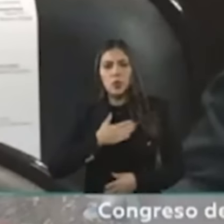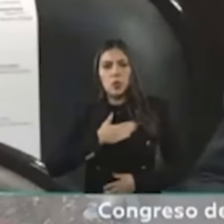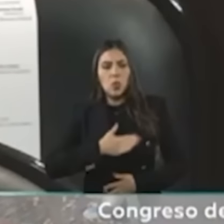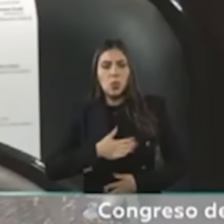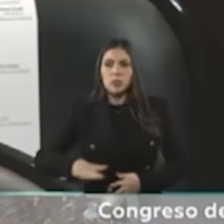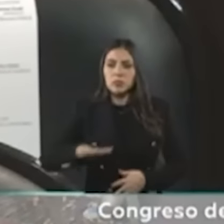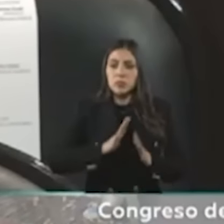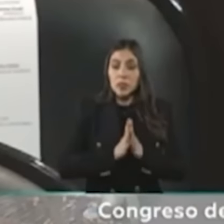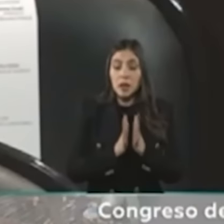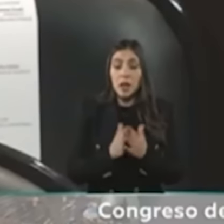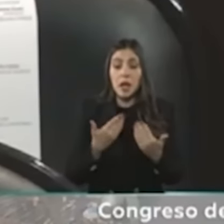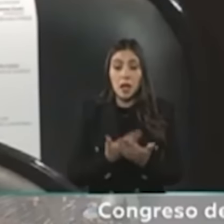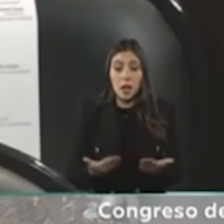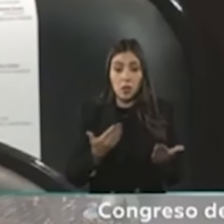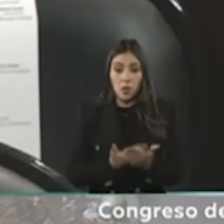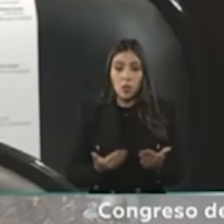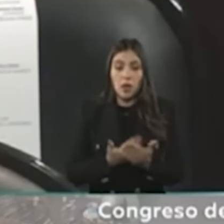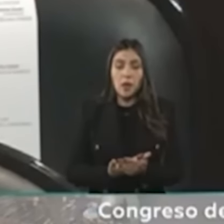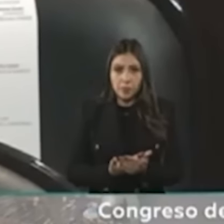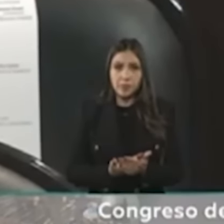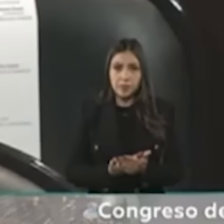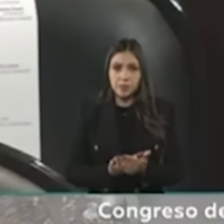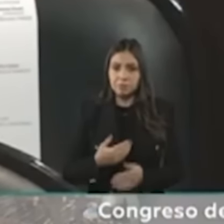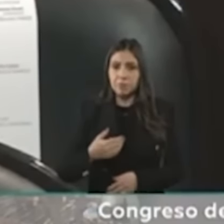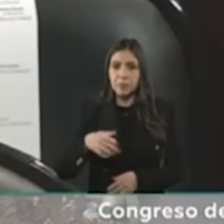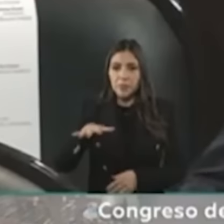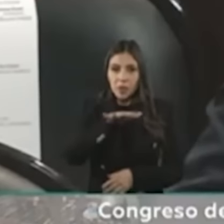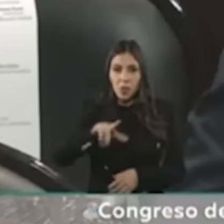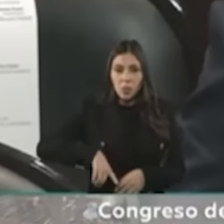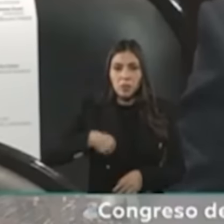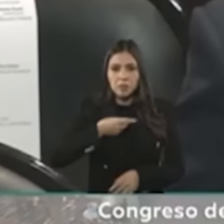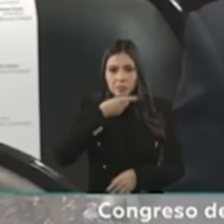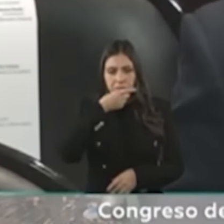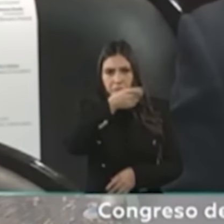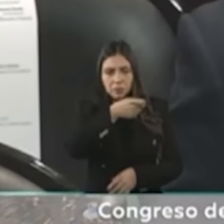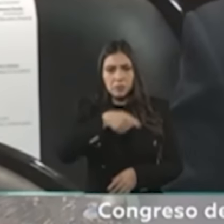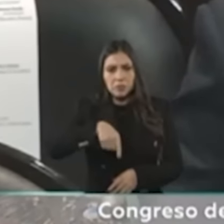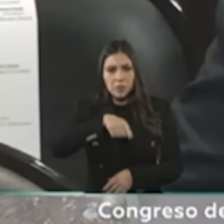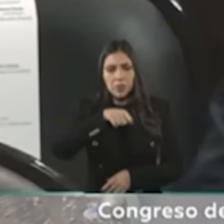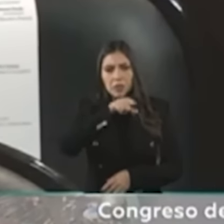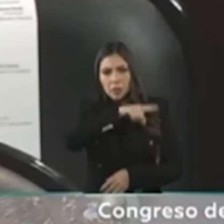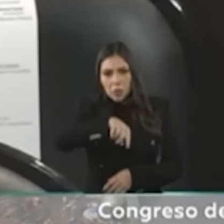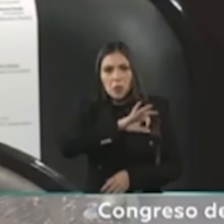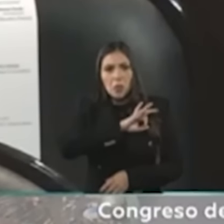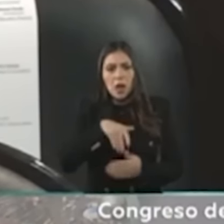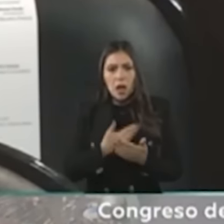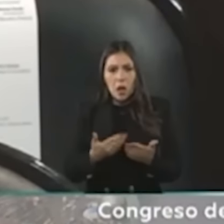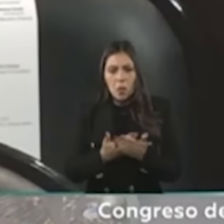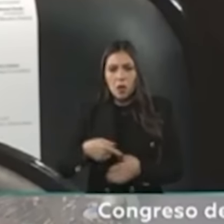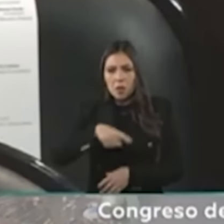al gobierno que pueden contar con un PRI que juntos podamos corregir el rumbo